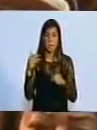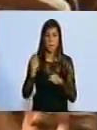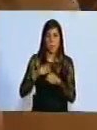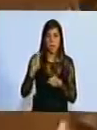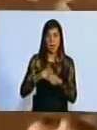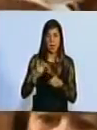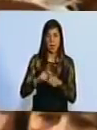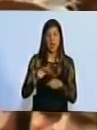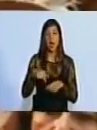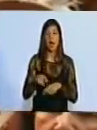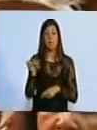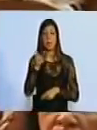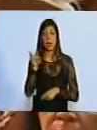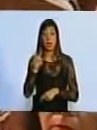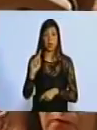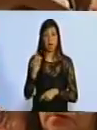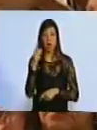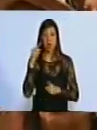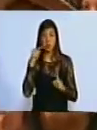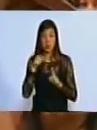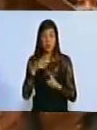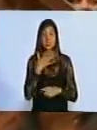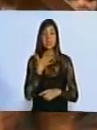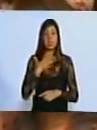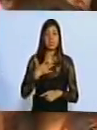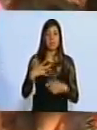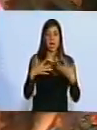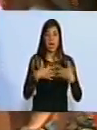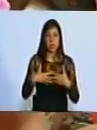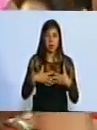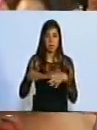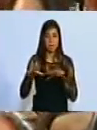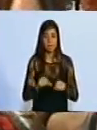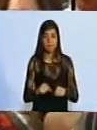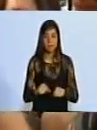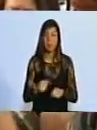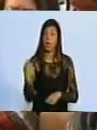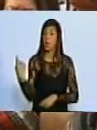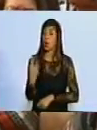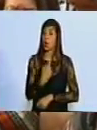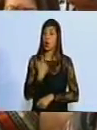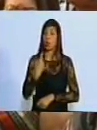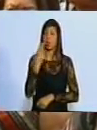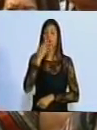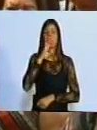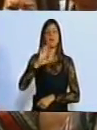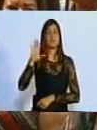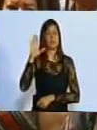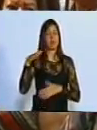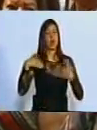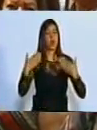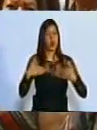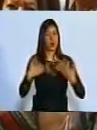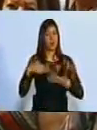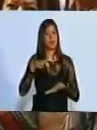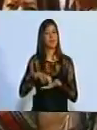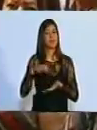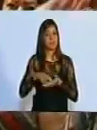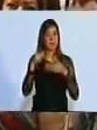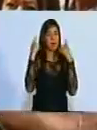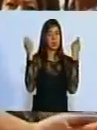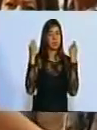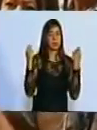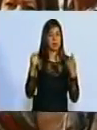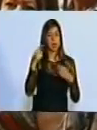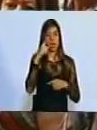en Venezuela solo se presentan. Hoy pues nos vemos comprometidos, contentos y felices de celebrar ayer